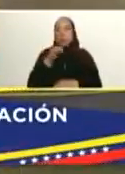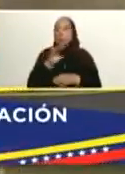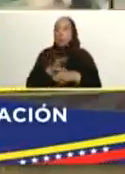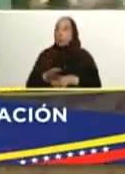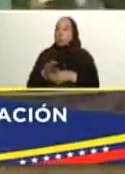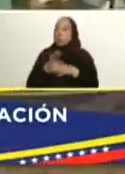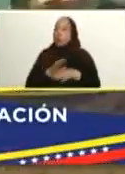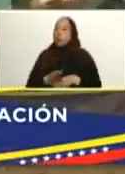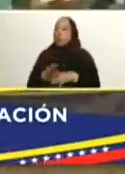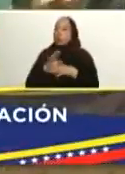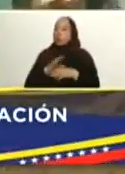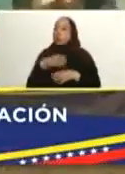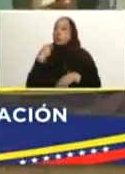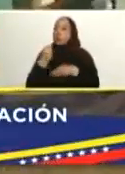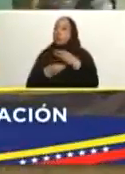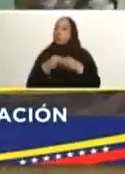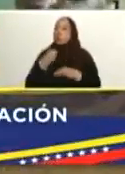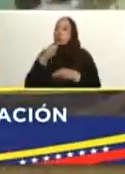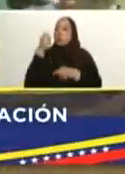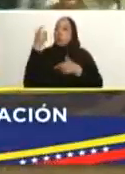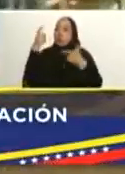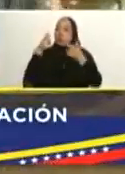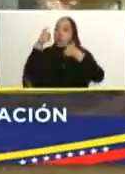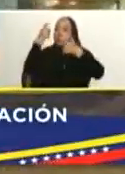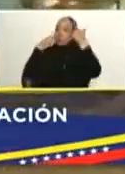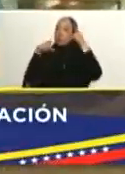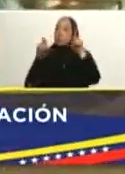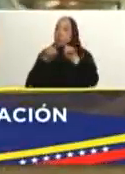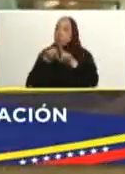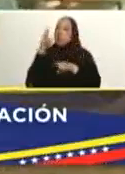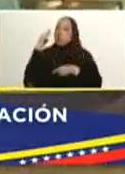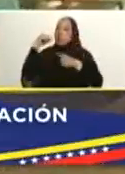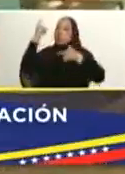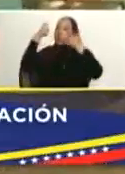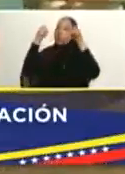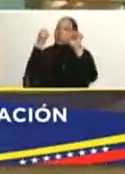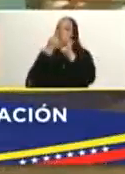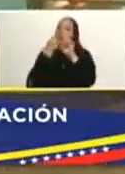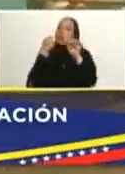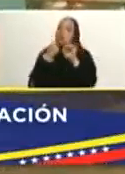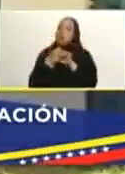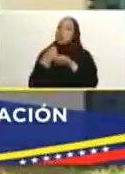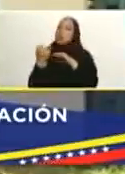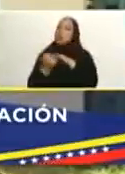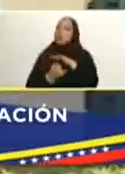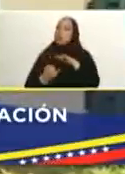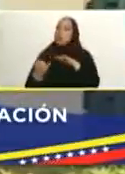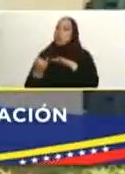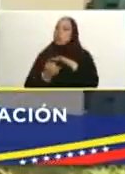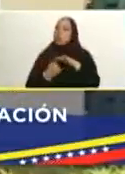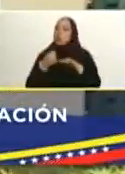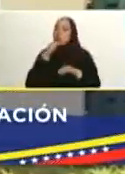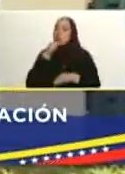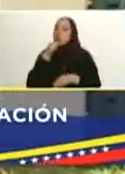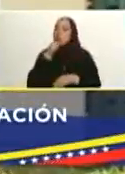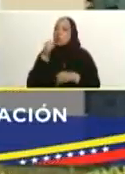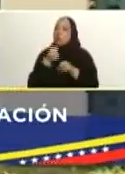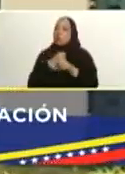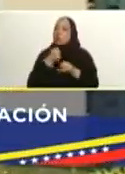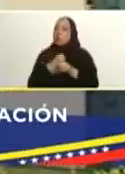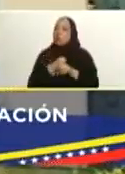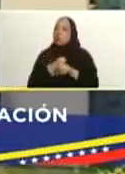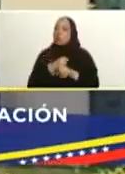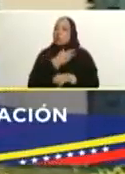manifestado. El jefe de la VCH, gran aliado y gran compañero comprometido con esta institución, también quiere manifestar y